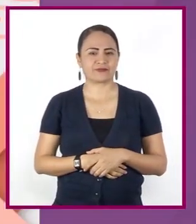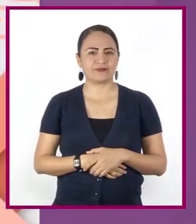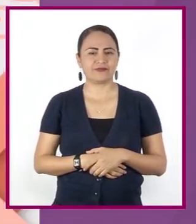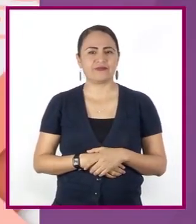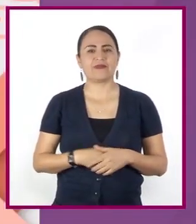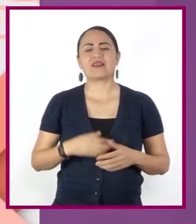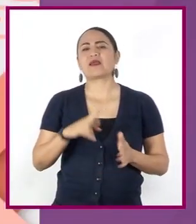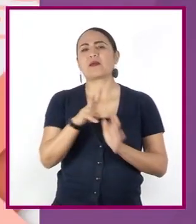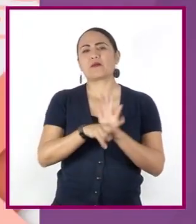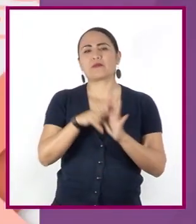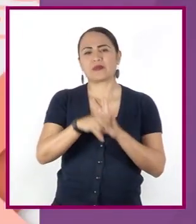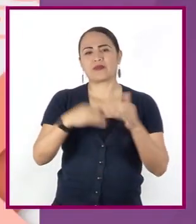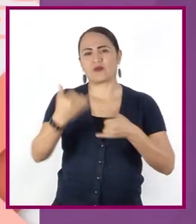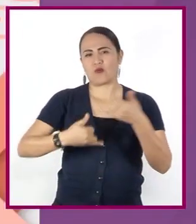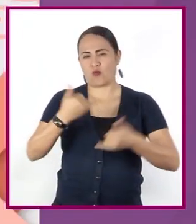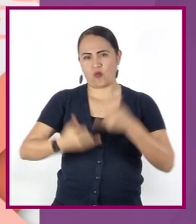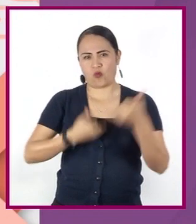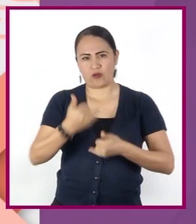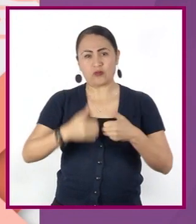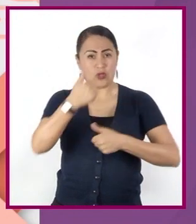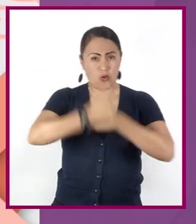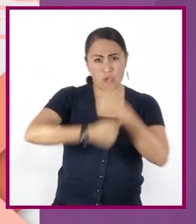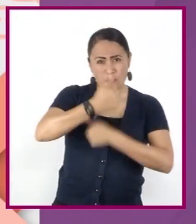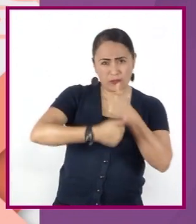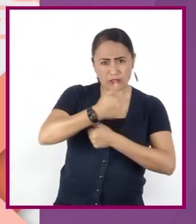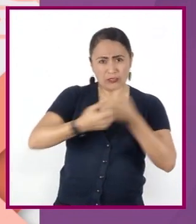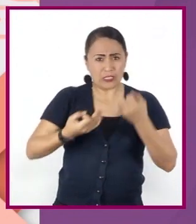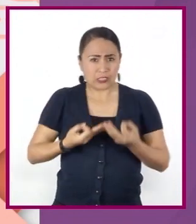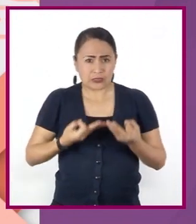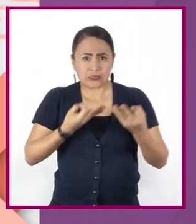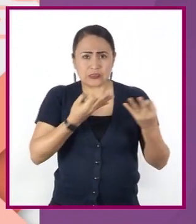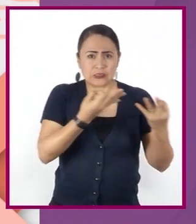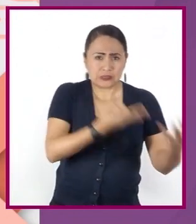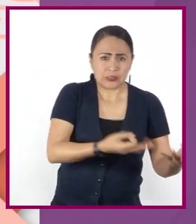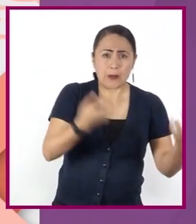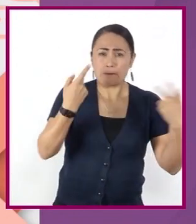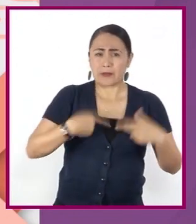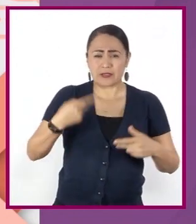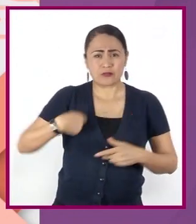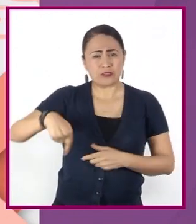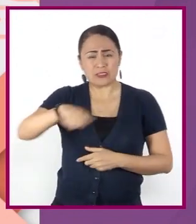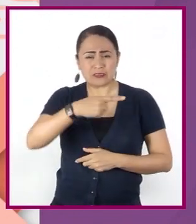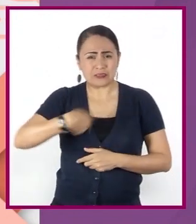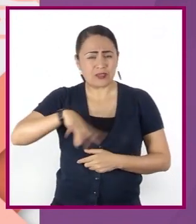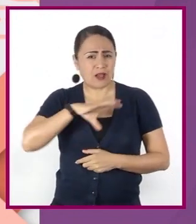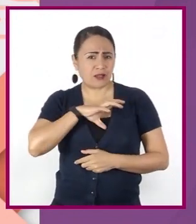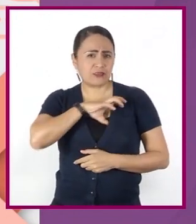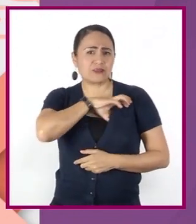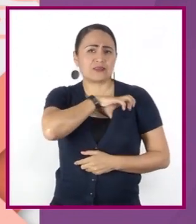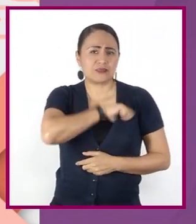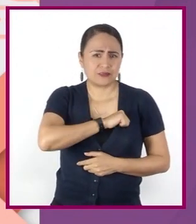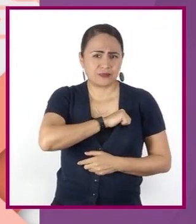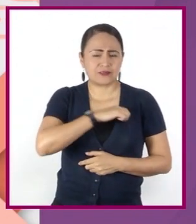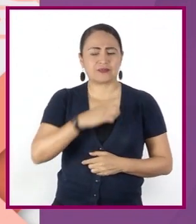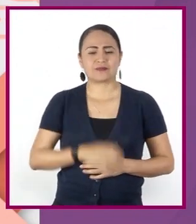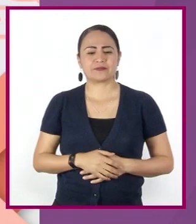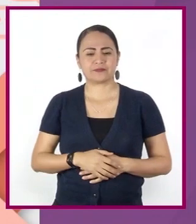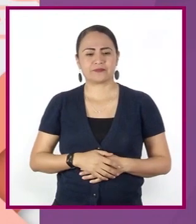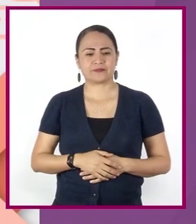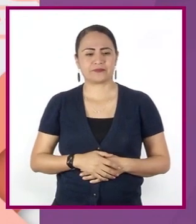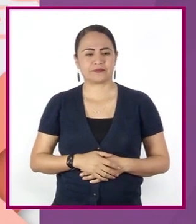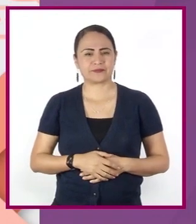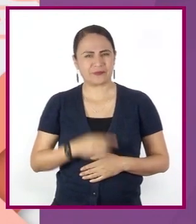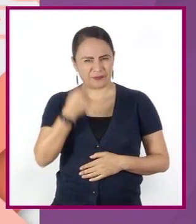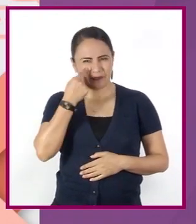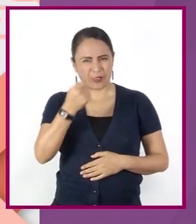La competencia de videojuegos fue sumamente atrayente para los amantes de este mundo del entretenimiento digital. Si se dan